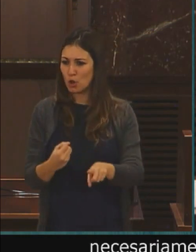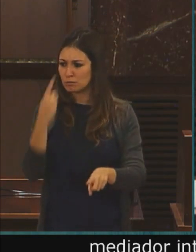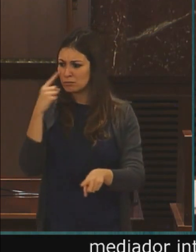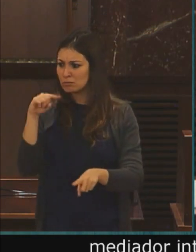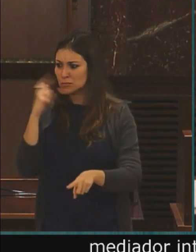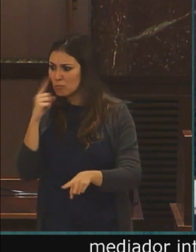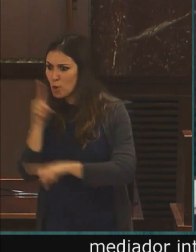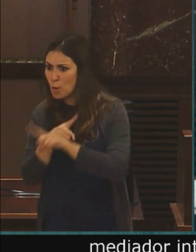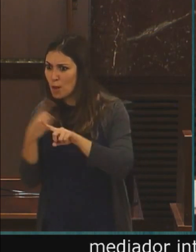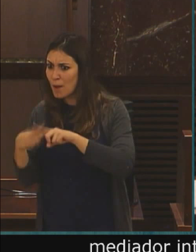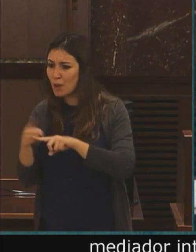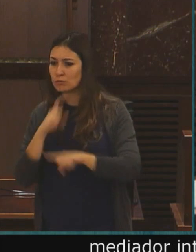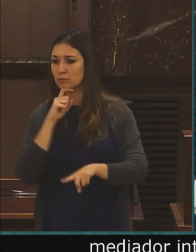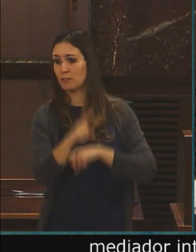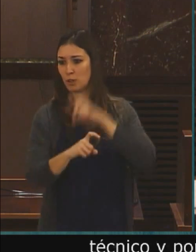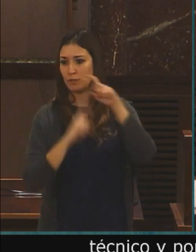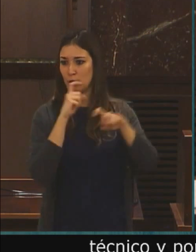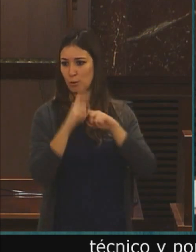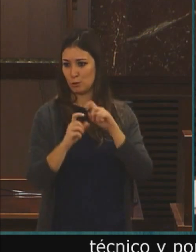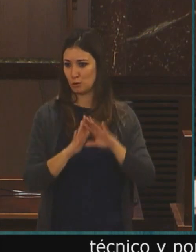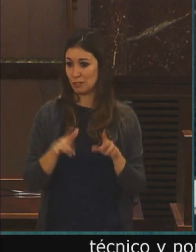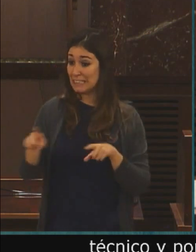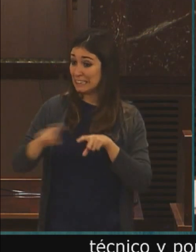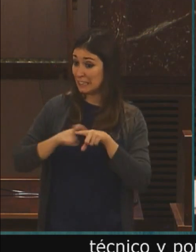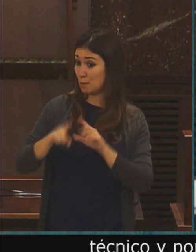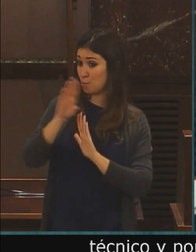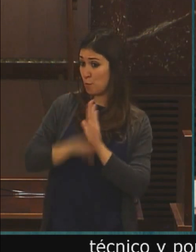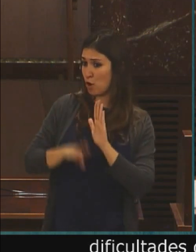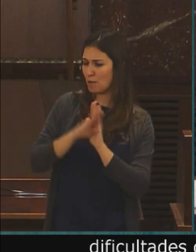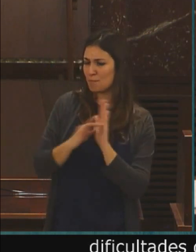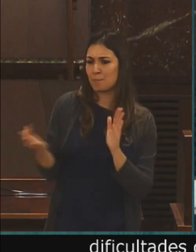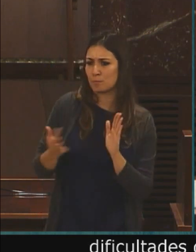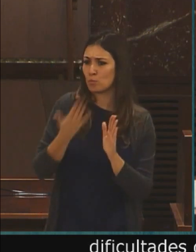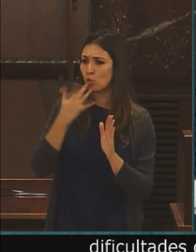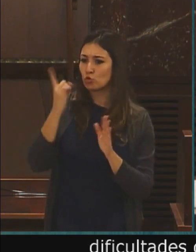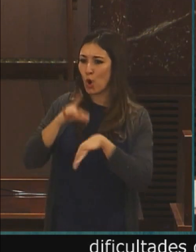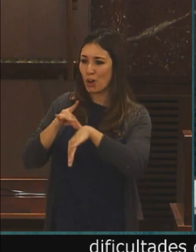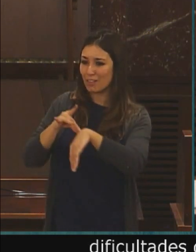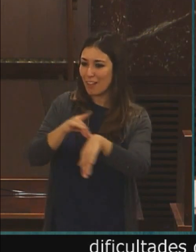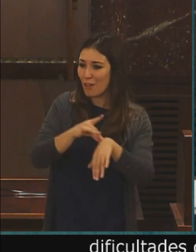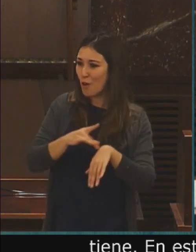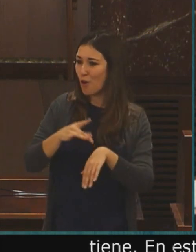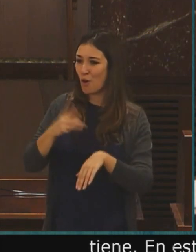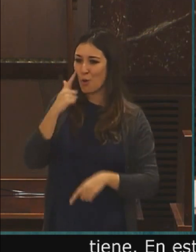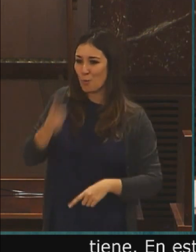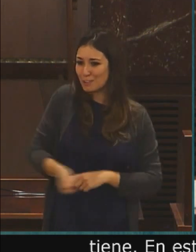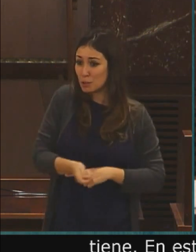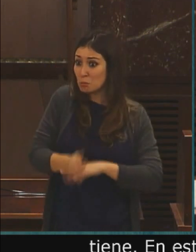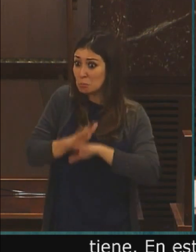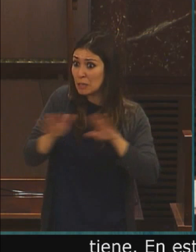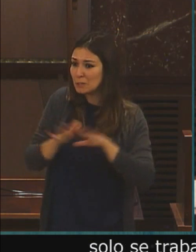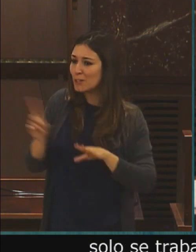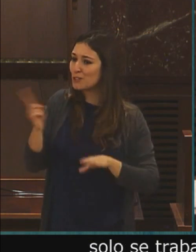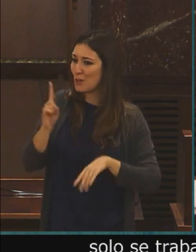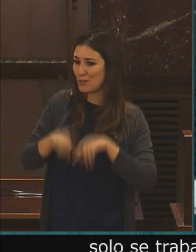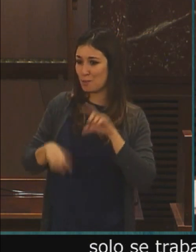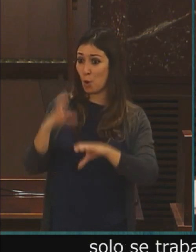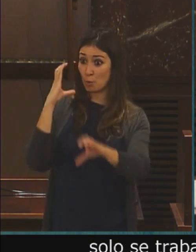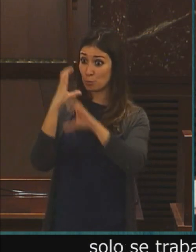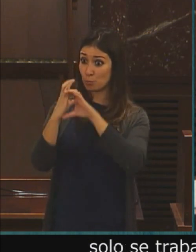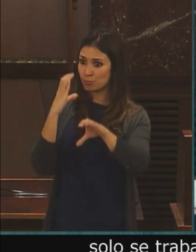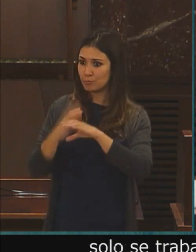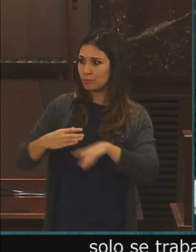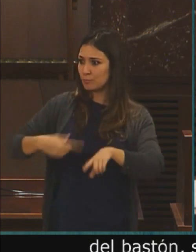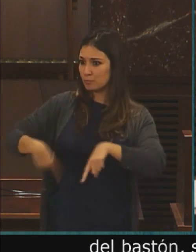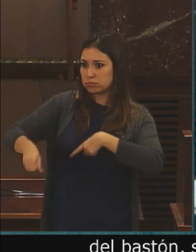dificultades que la persona sordociega tiene. En este tipo de programas no solo se trabaja la orientación y el uso del bastón, sino también la movilidad, los transportes